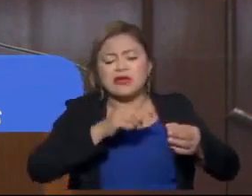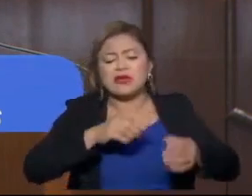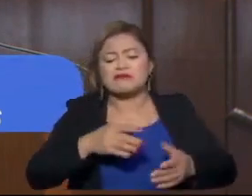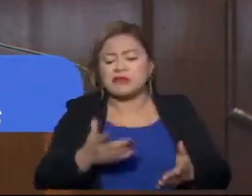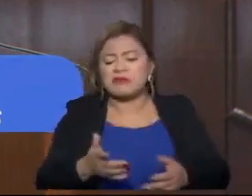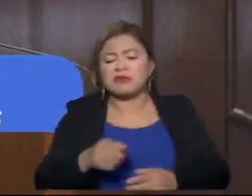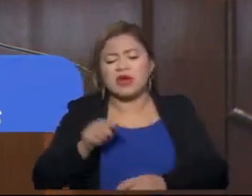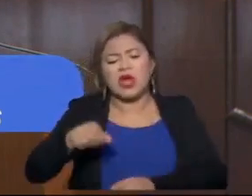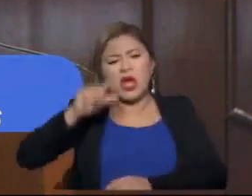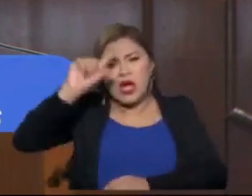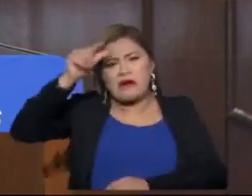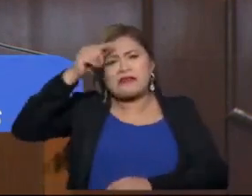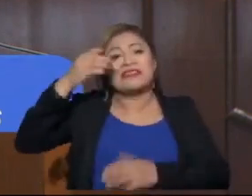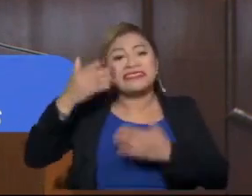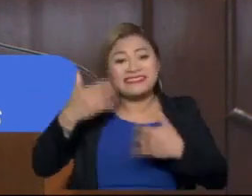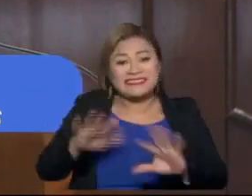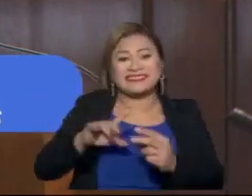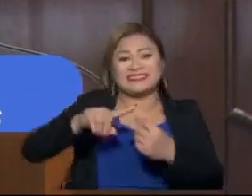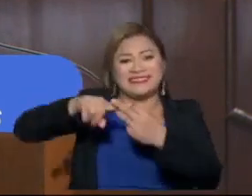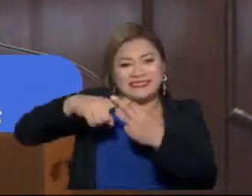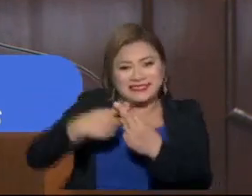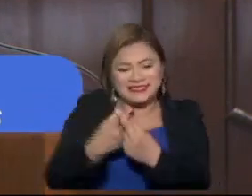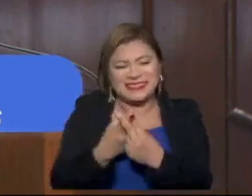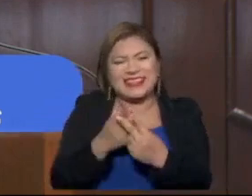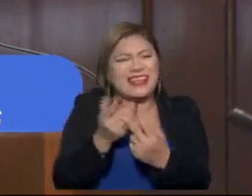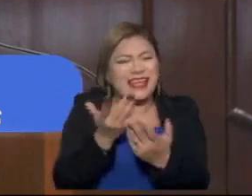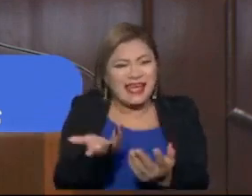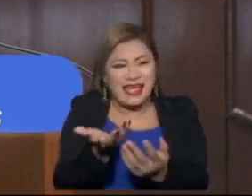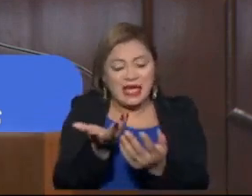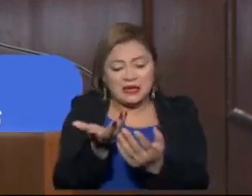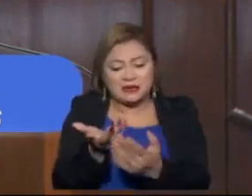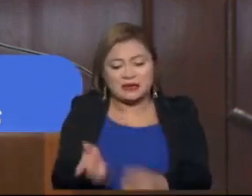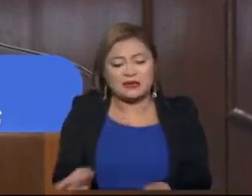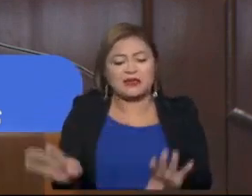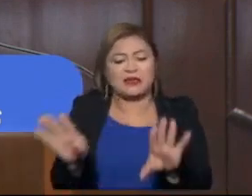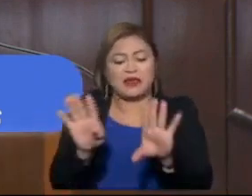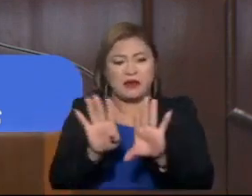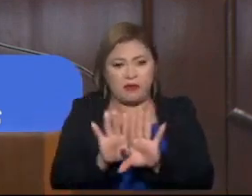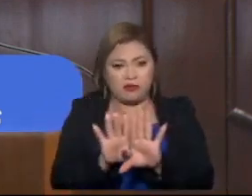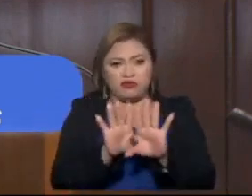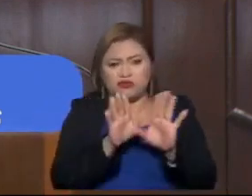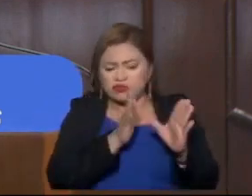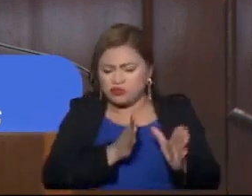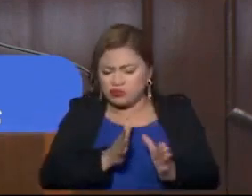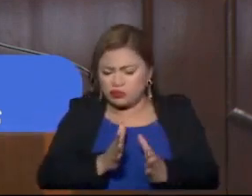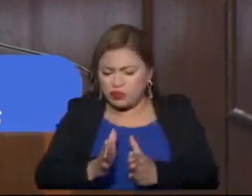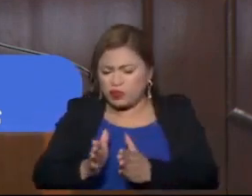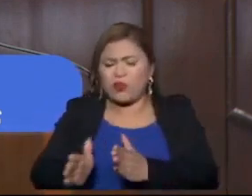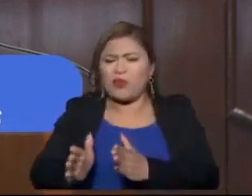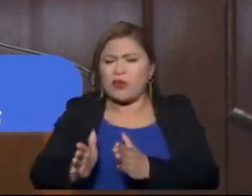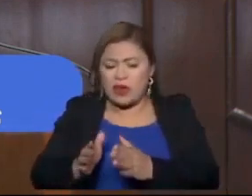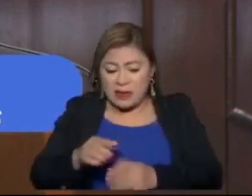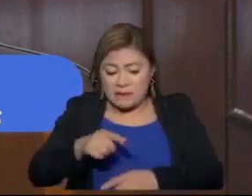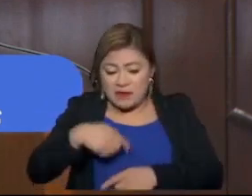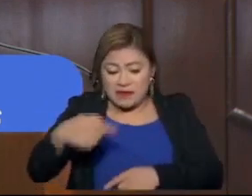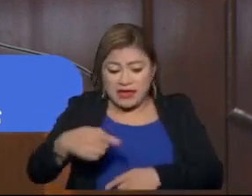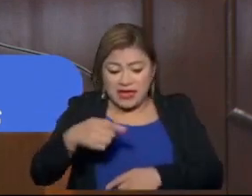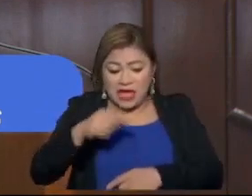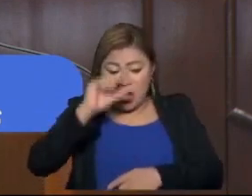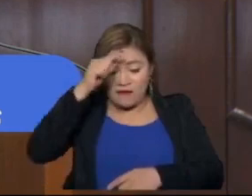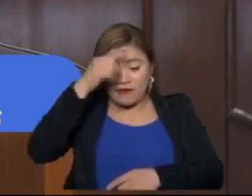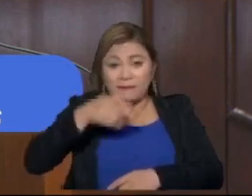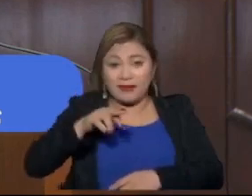gobierno ya inició el proceso para el cierre ordenado, seguro